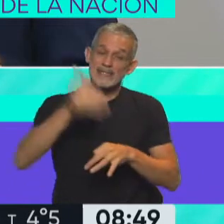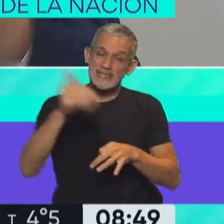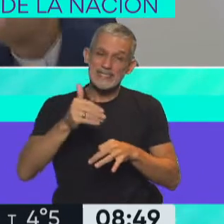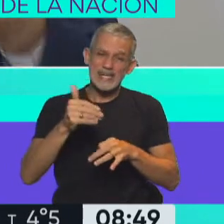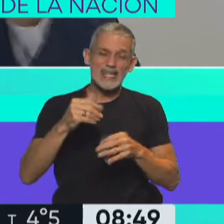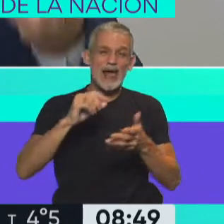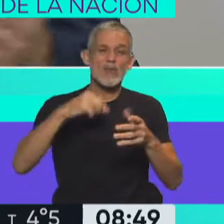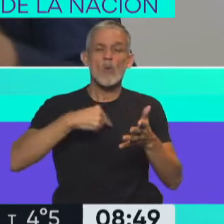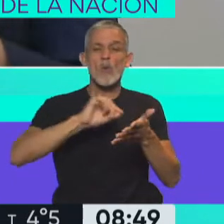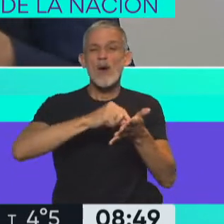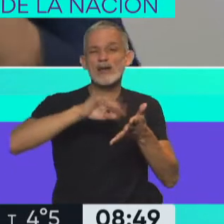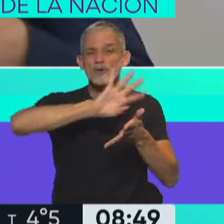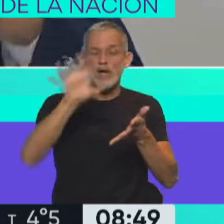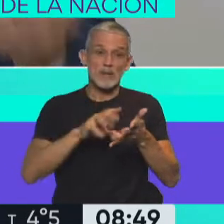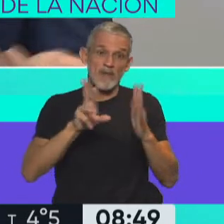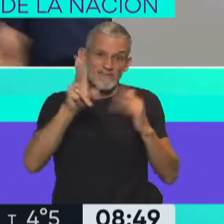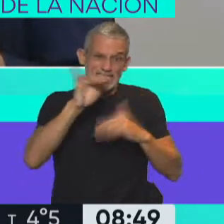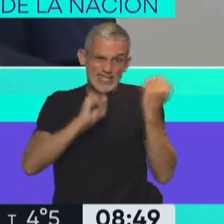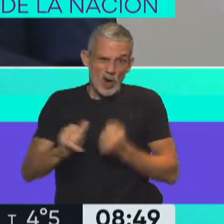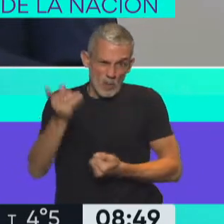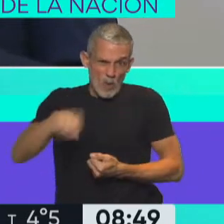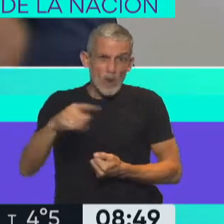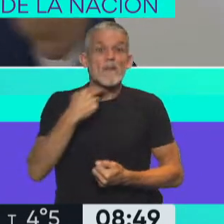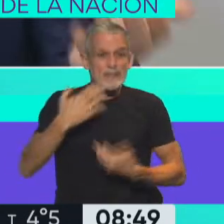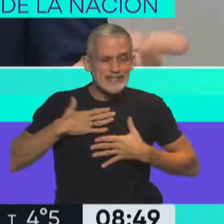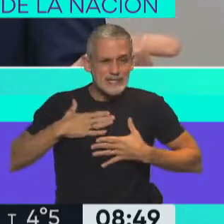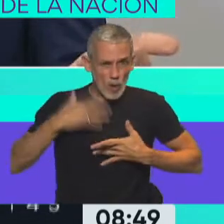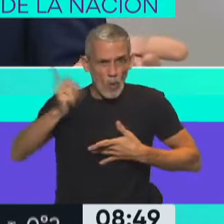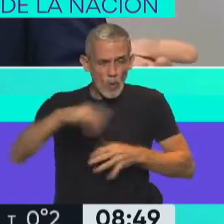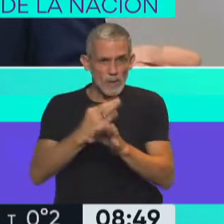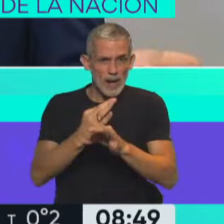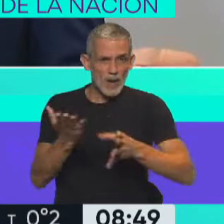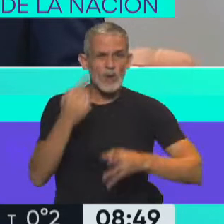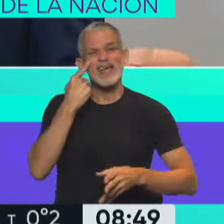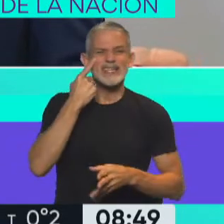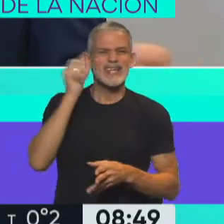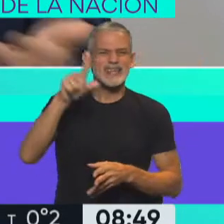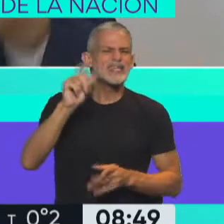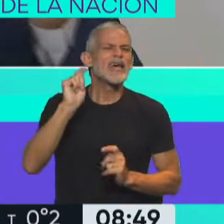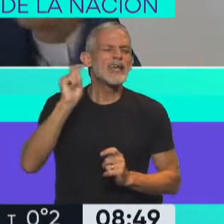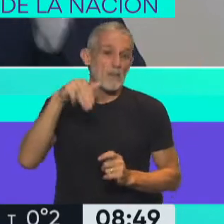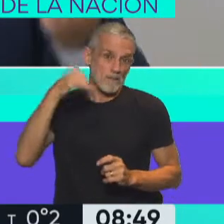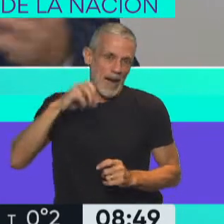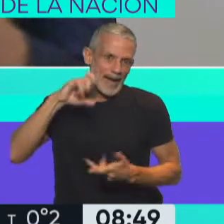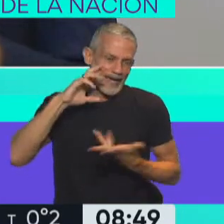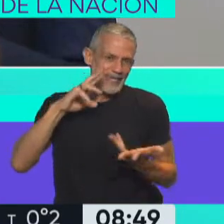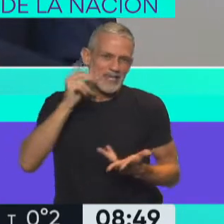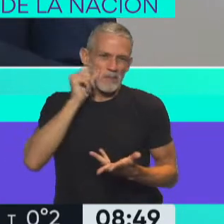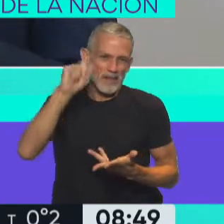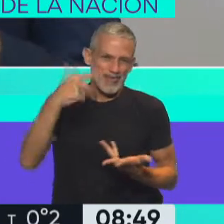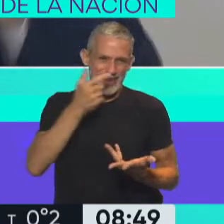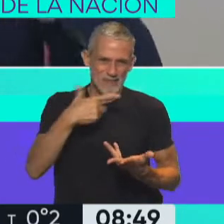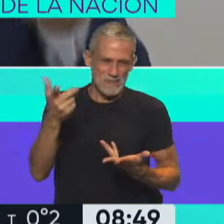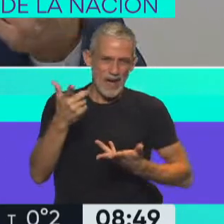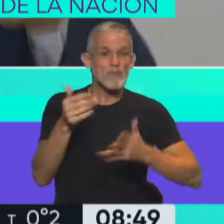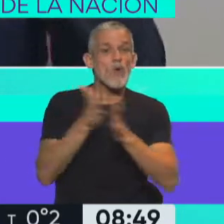Gran Buenos Aires, se regresa en Vicente López, donde regresan mis hijos a la escuela, y el intendente creo que es Jorge Macri, ¿no? Y que sigue siendo de Juntos por el